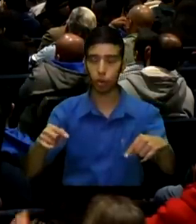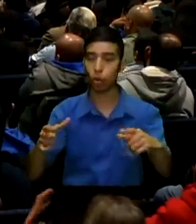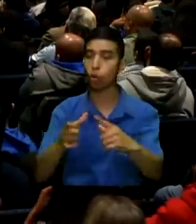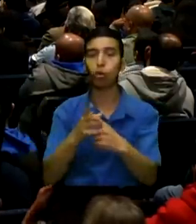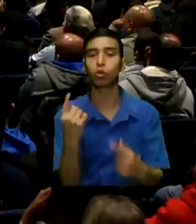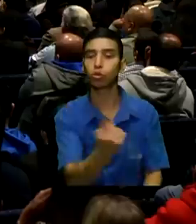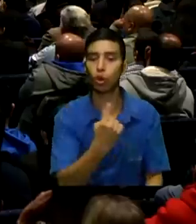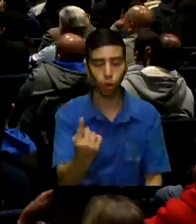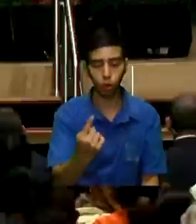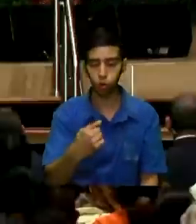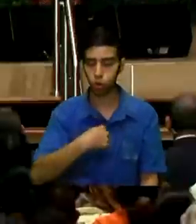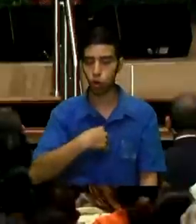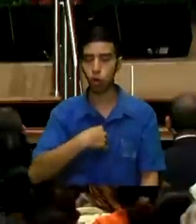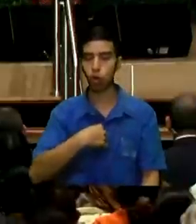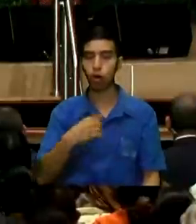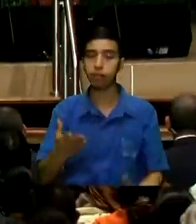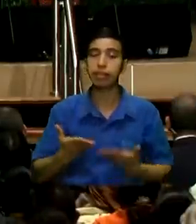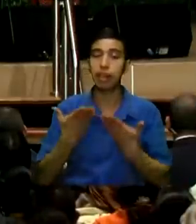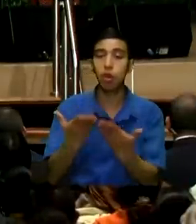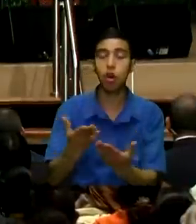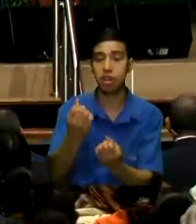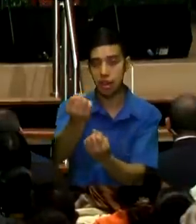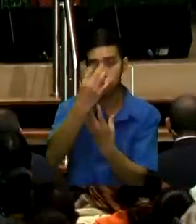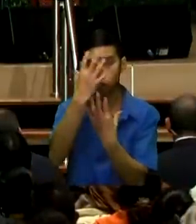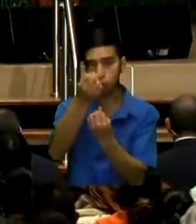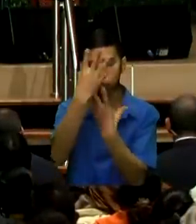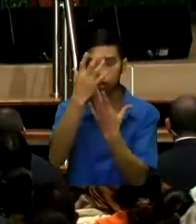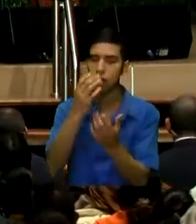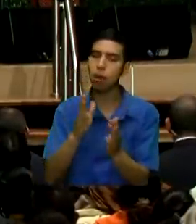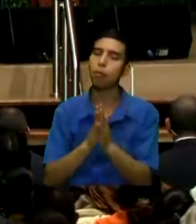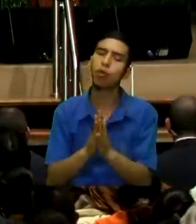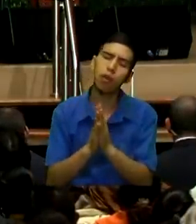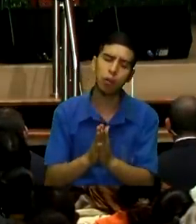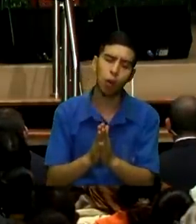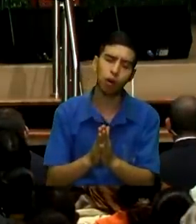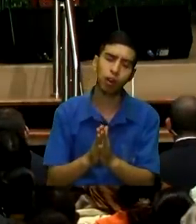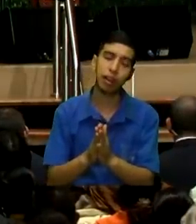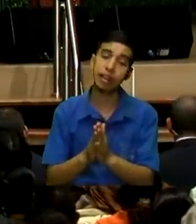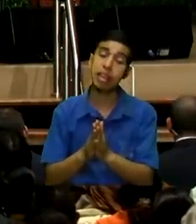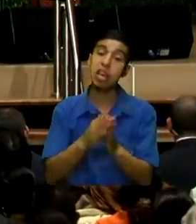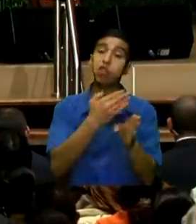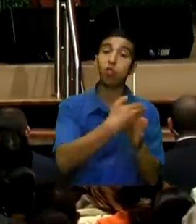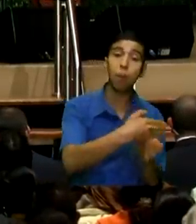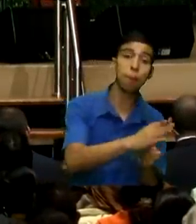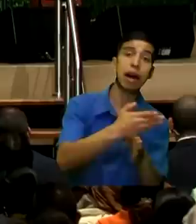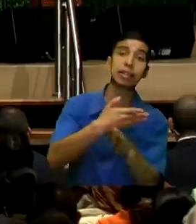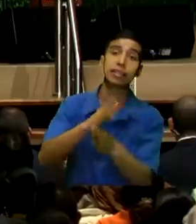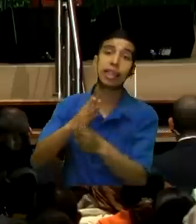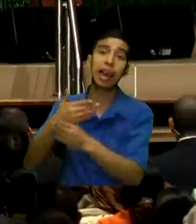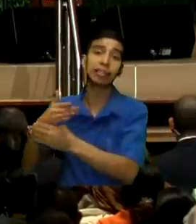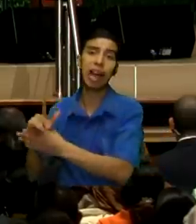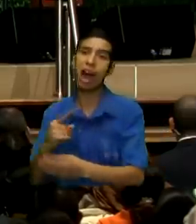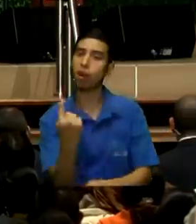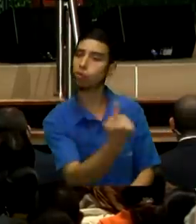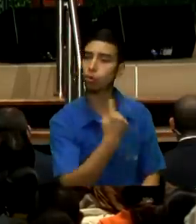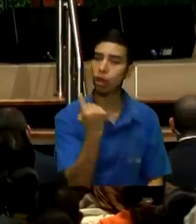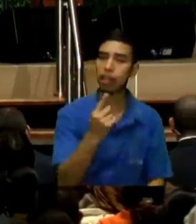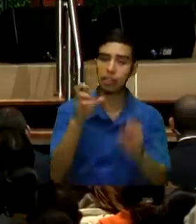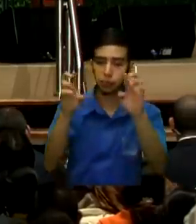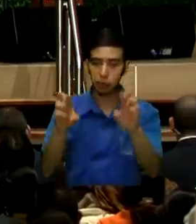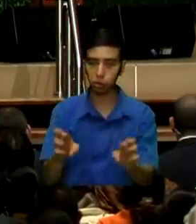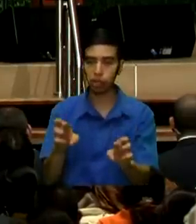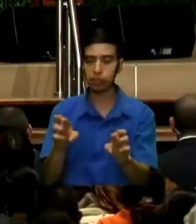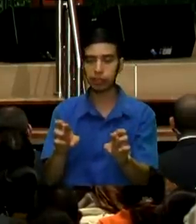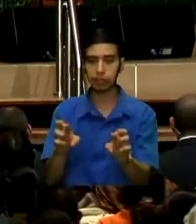las últimas instrucciones y tú me haces favor de trasladárselas a todos los que vienen detrás de ti.